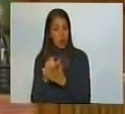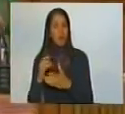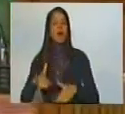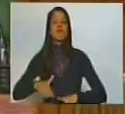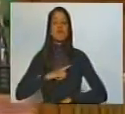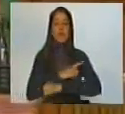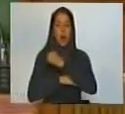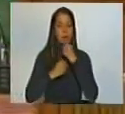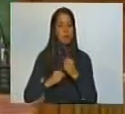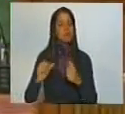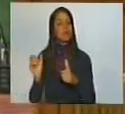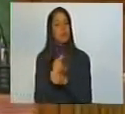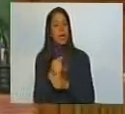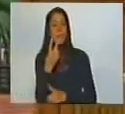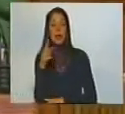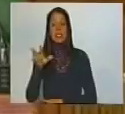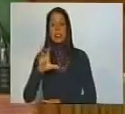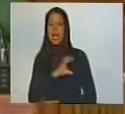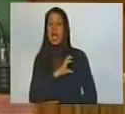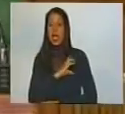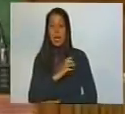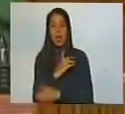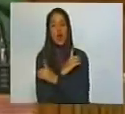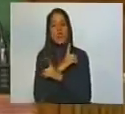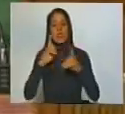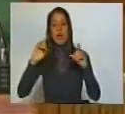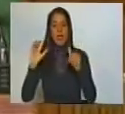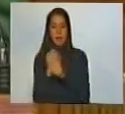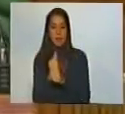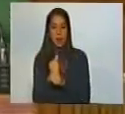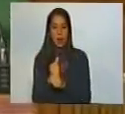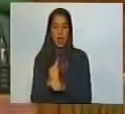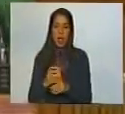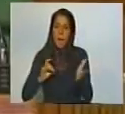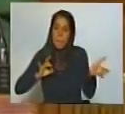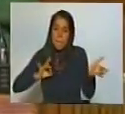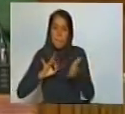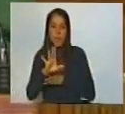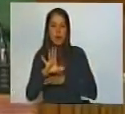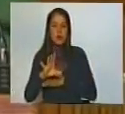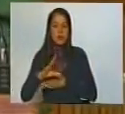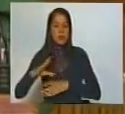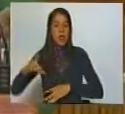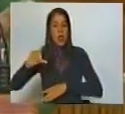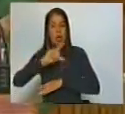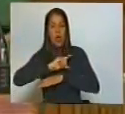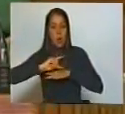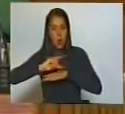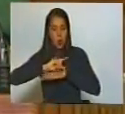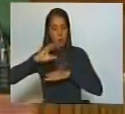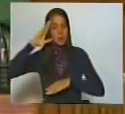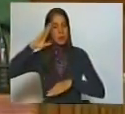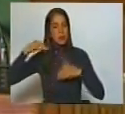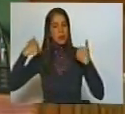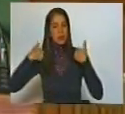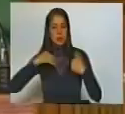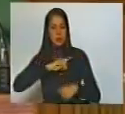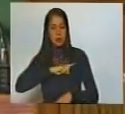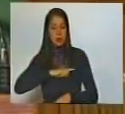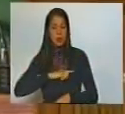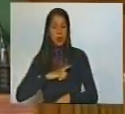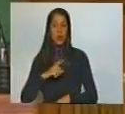se logró un hecho de democracia directa. Sacar, cambiar una Junta de Gobierno, que ustedes podrán suponer que no es tan